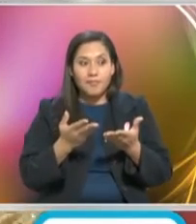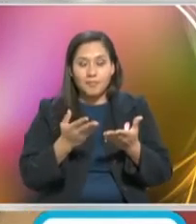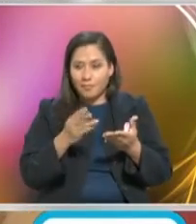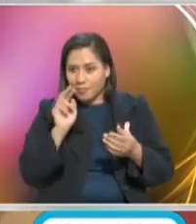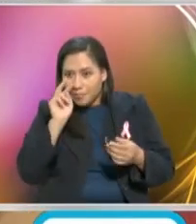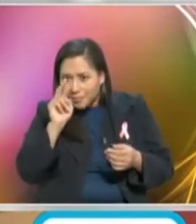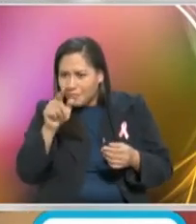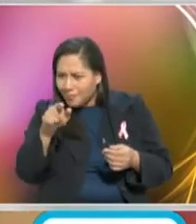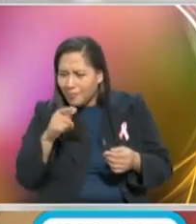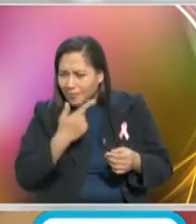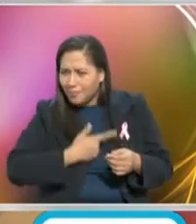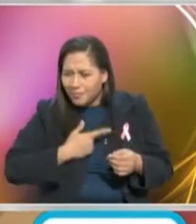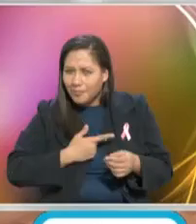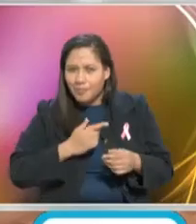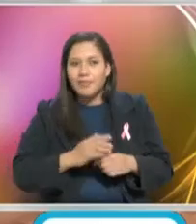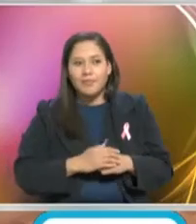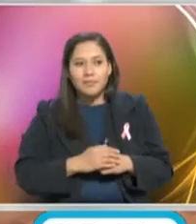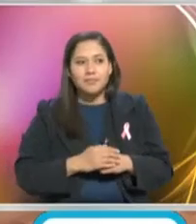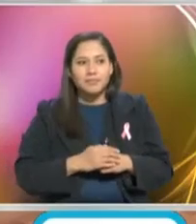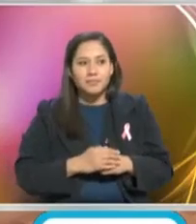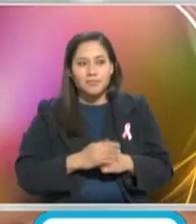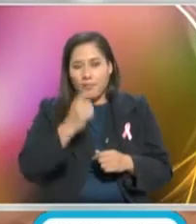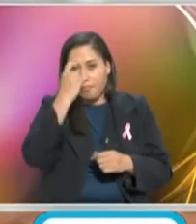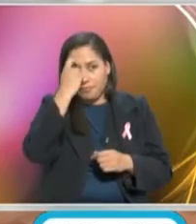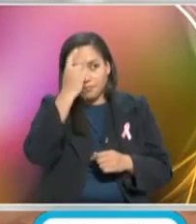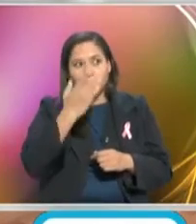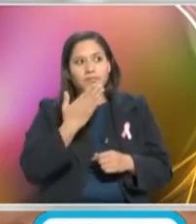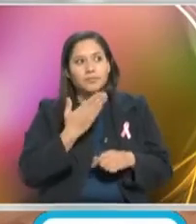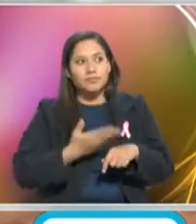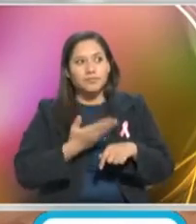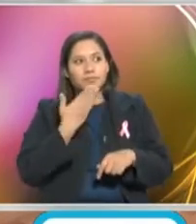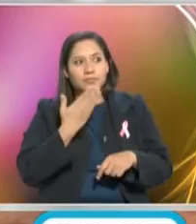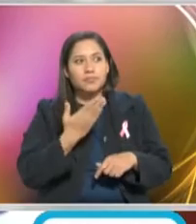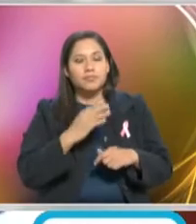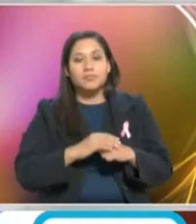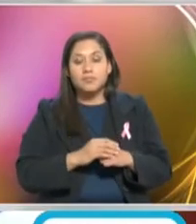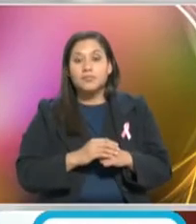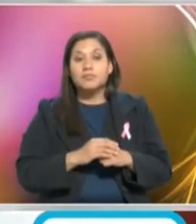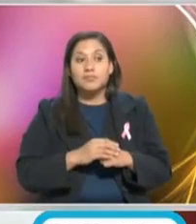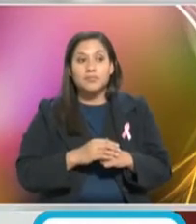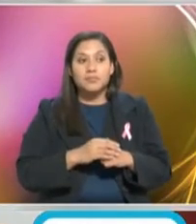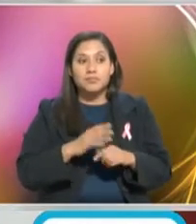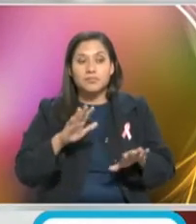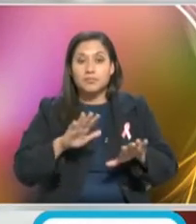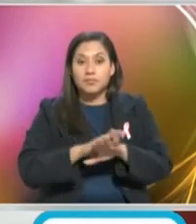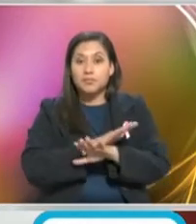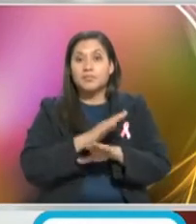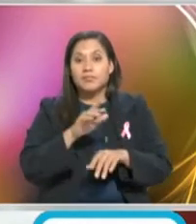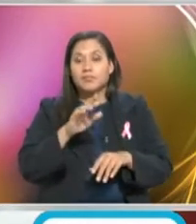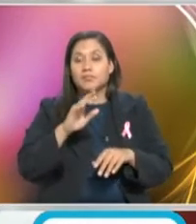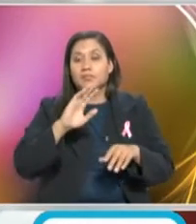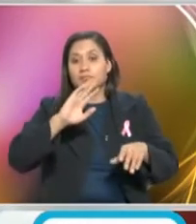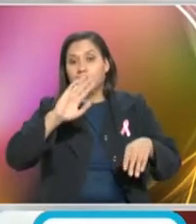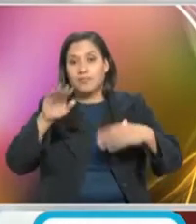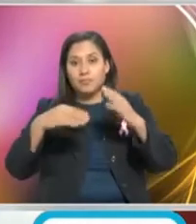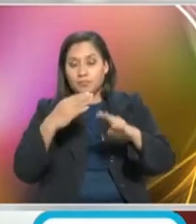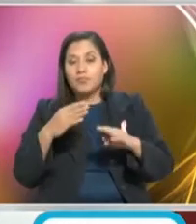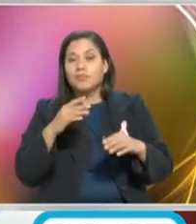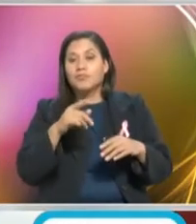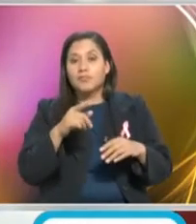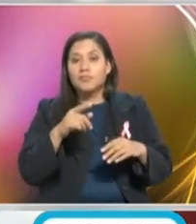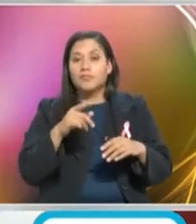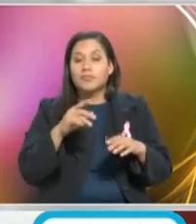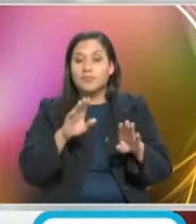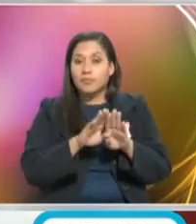de ver, me encanta. Sí, pues un gran invento que cambió sin duda la manera de ver al mundo, un invento científico que la NASA usó